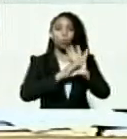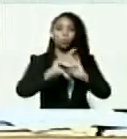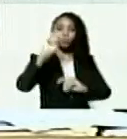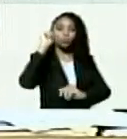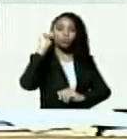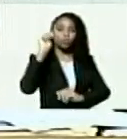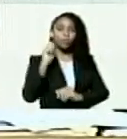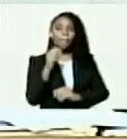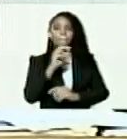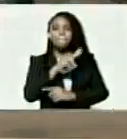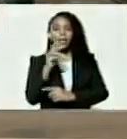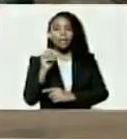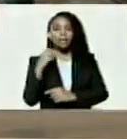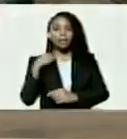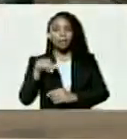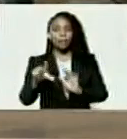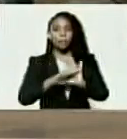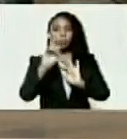de Venezuela.